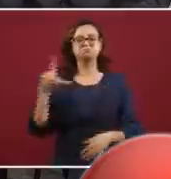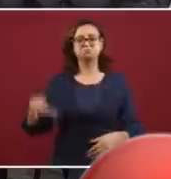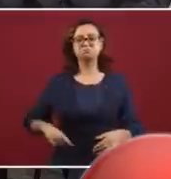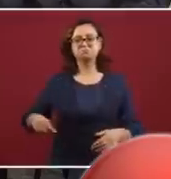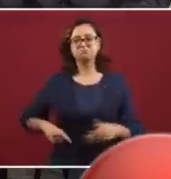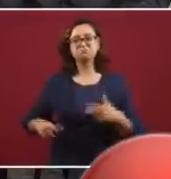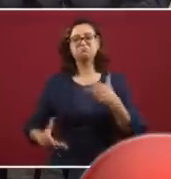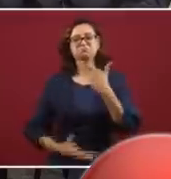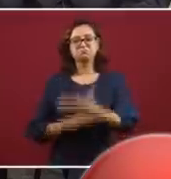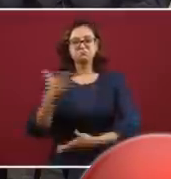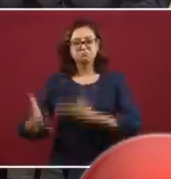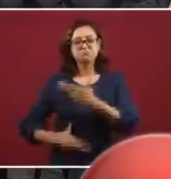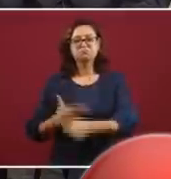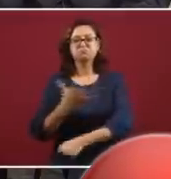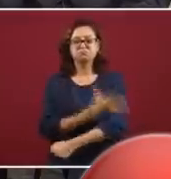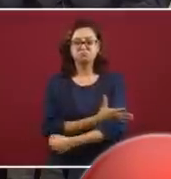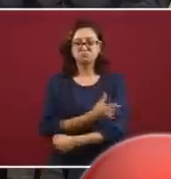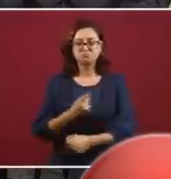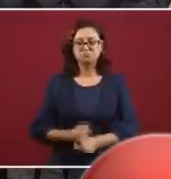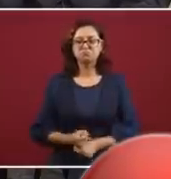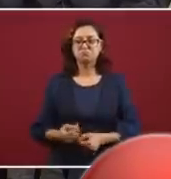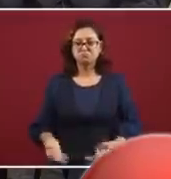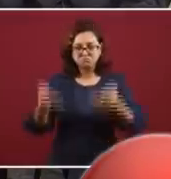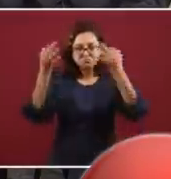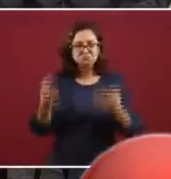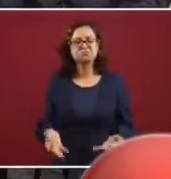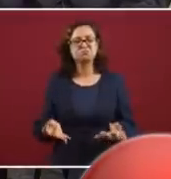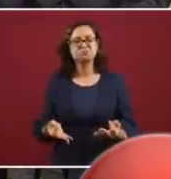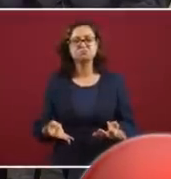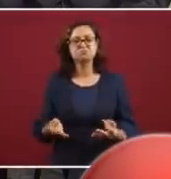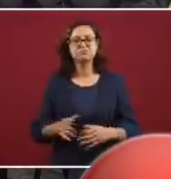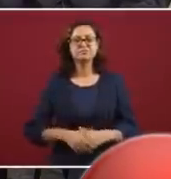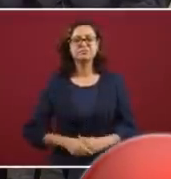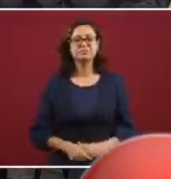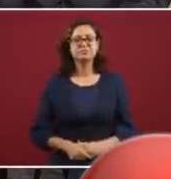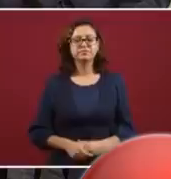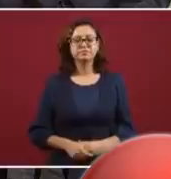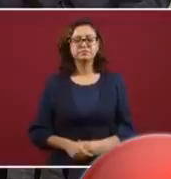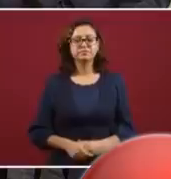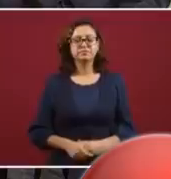públicos honestos, íntegros,